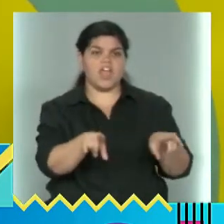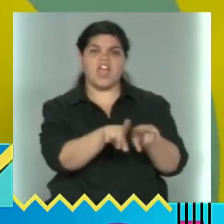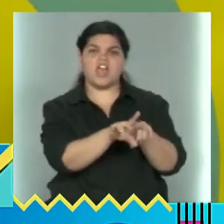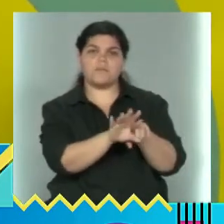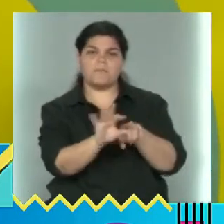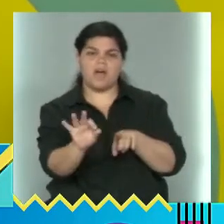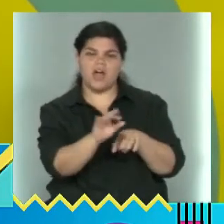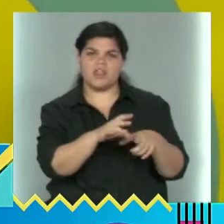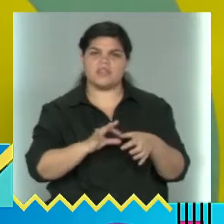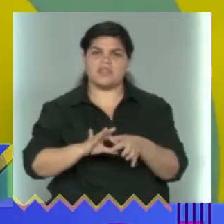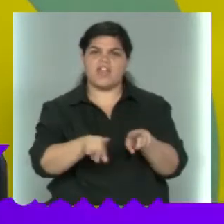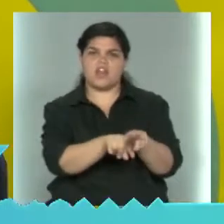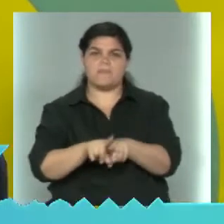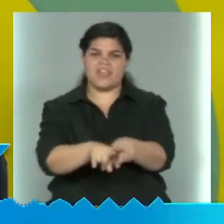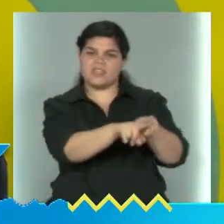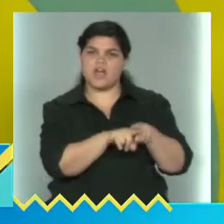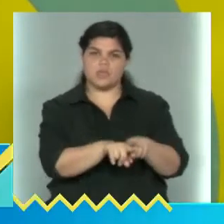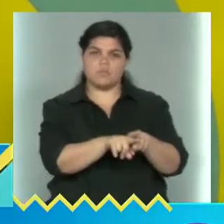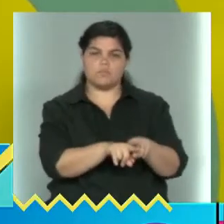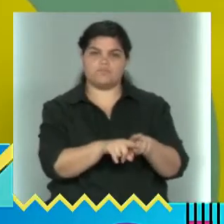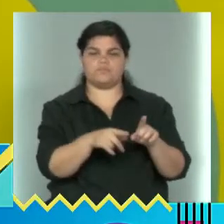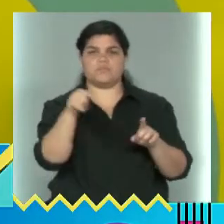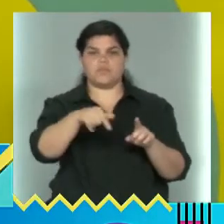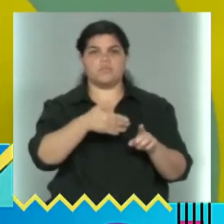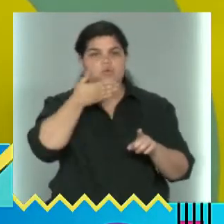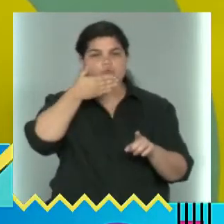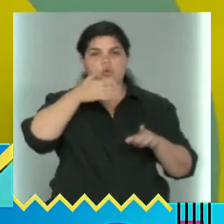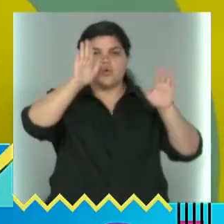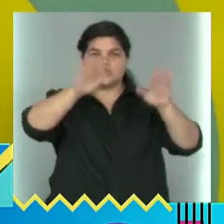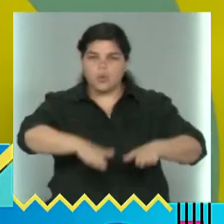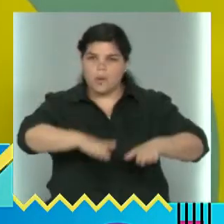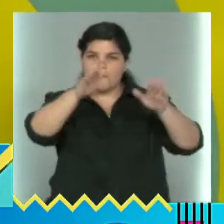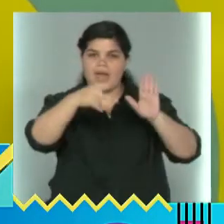Siria, después cómo se va a ir enlazando